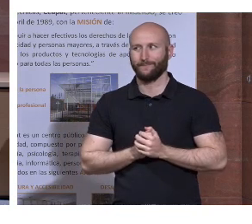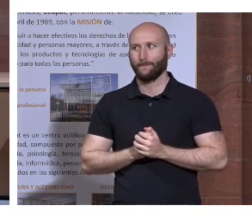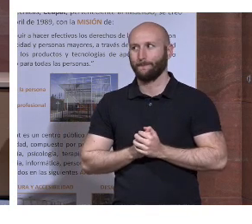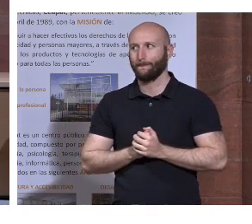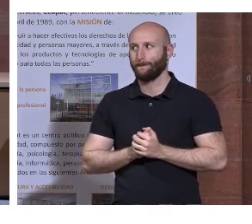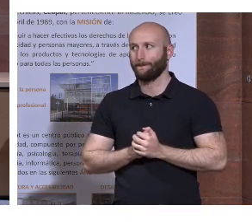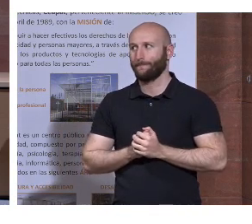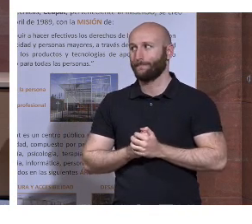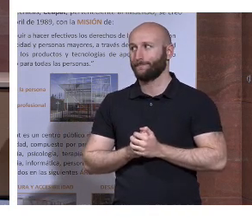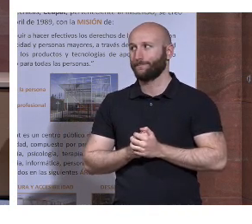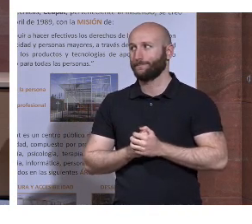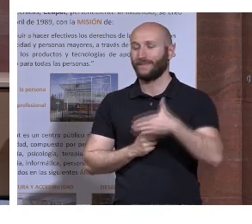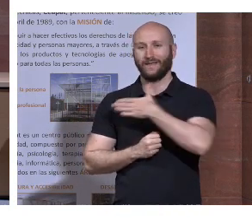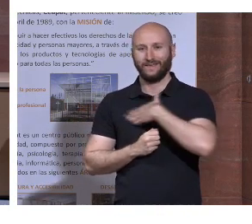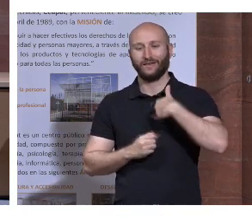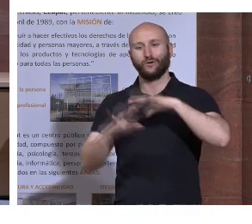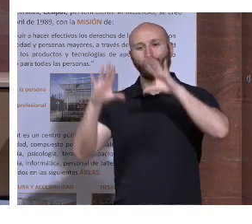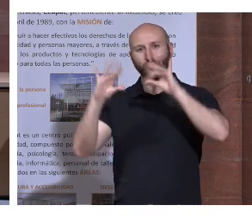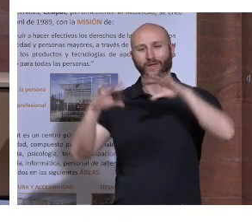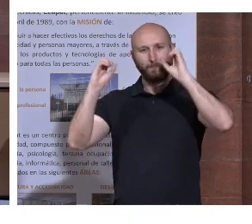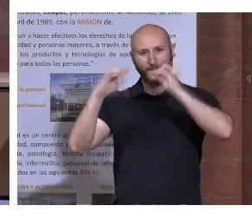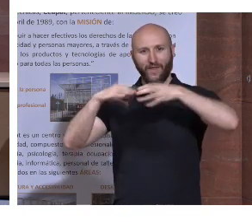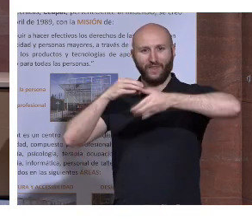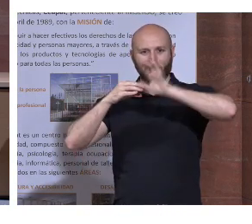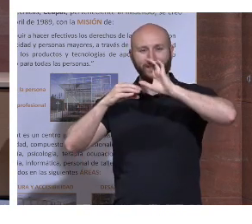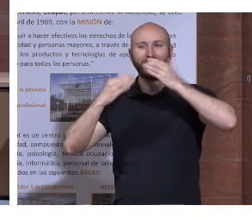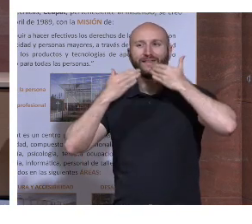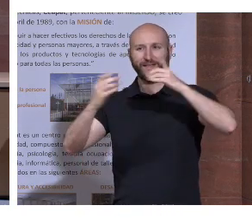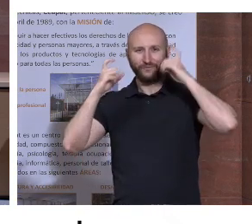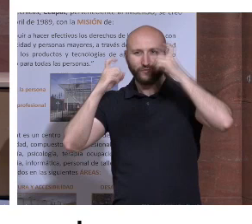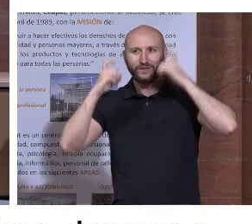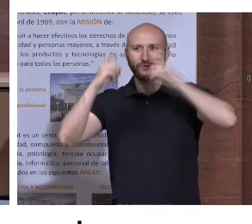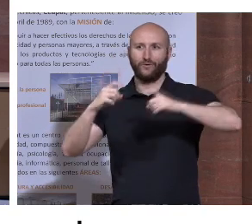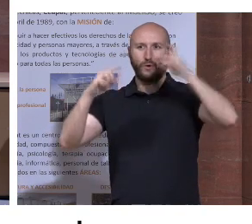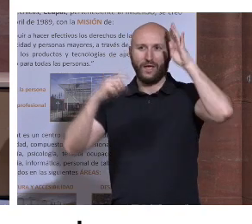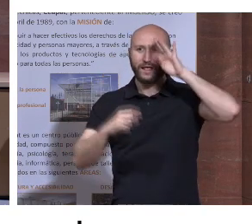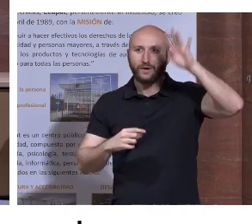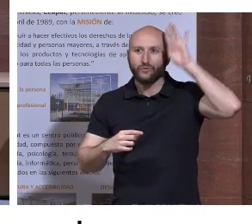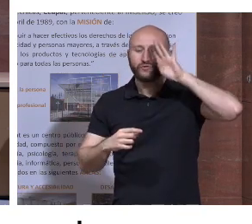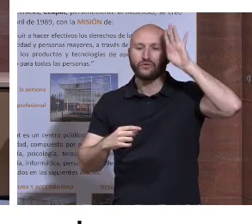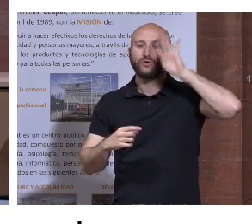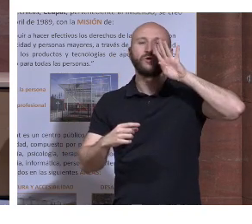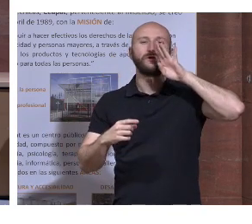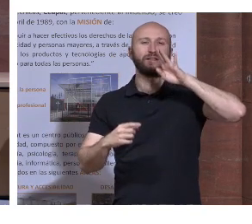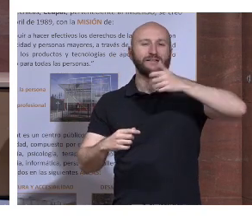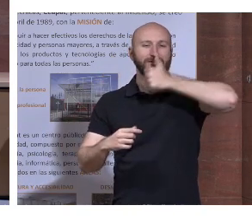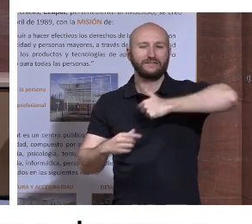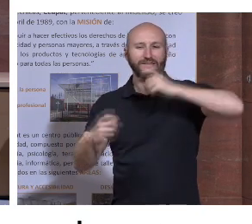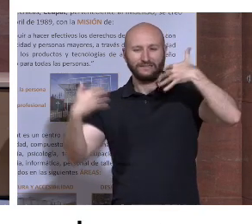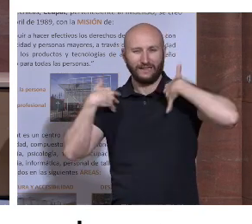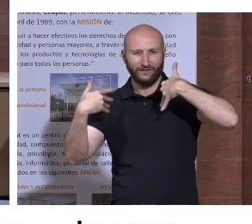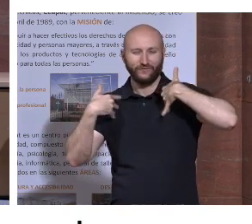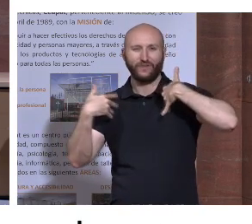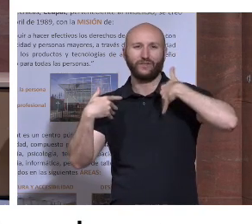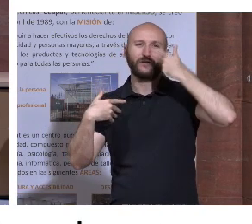¿Qué quiero decir con esto? Que con la magia del CEAPAT, con esfuerzo, con ilusión, con sacrificio y con